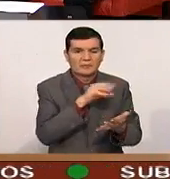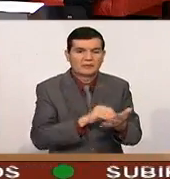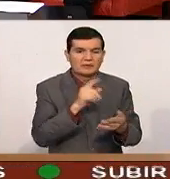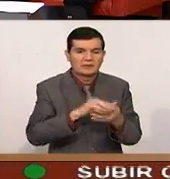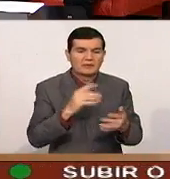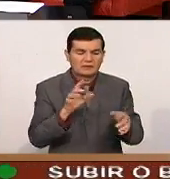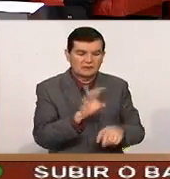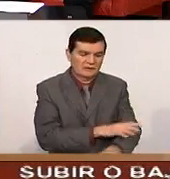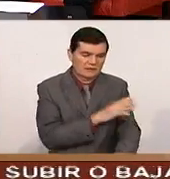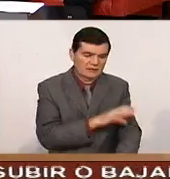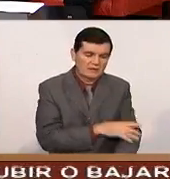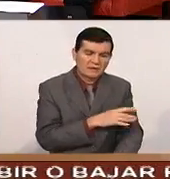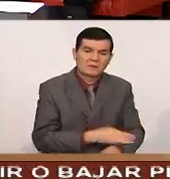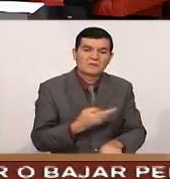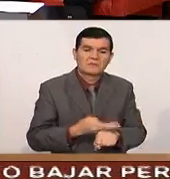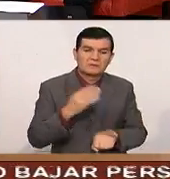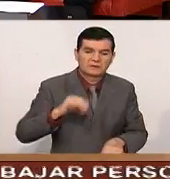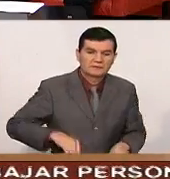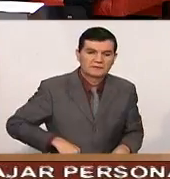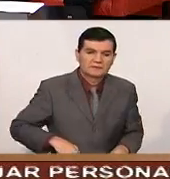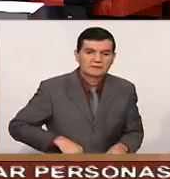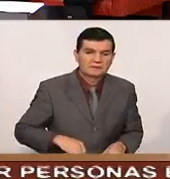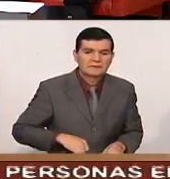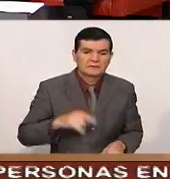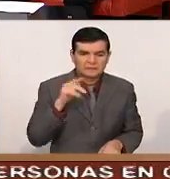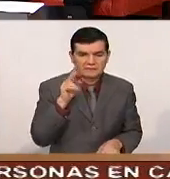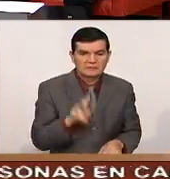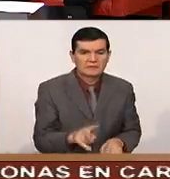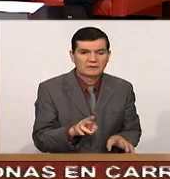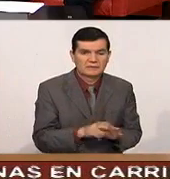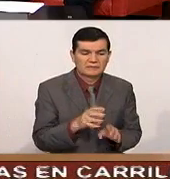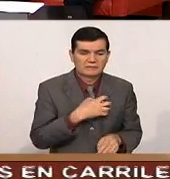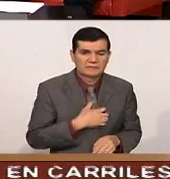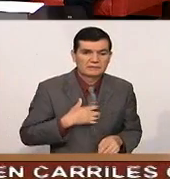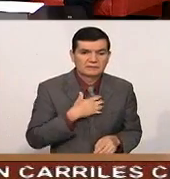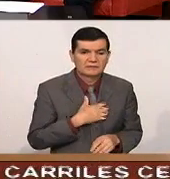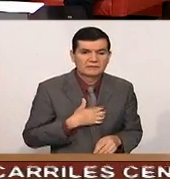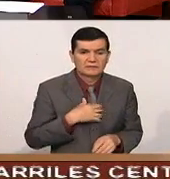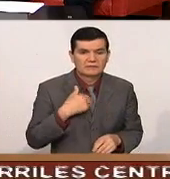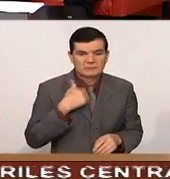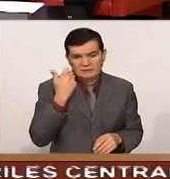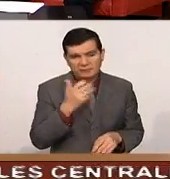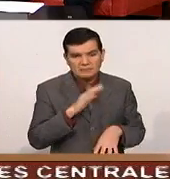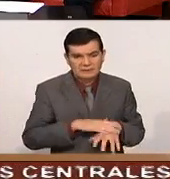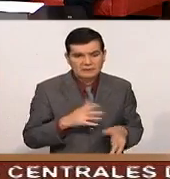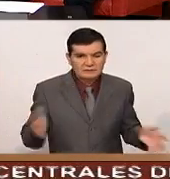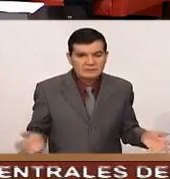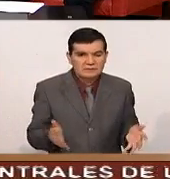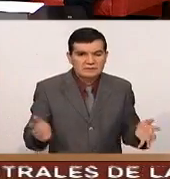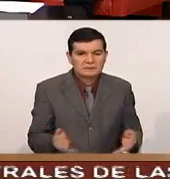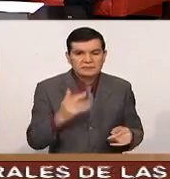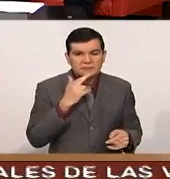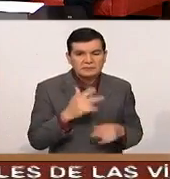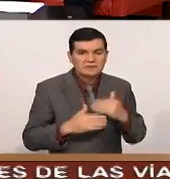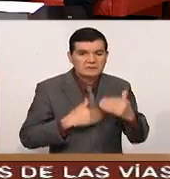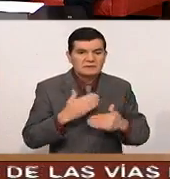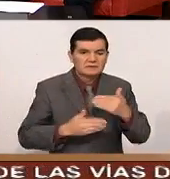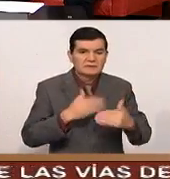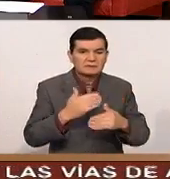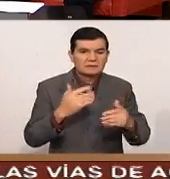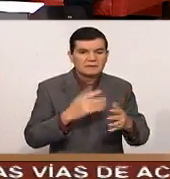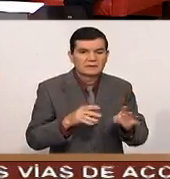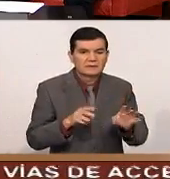áreas de energía, que es muy interesante. Entonces, la verdad, muy contentos porque queremos empujar más esto. Las mujeres nos han dado